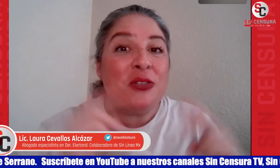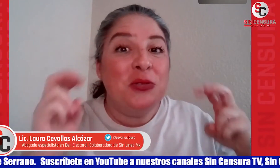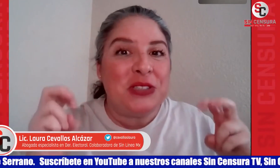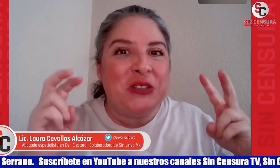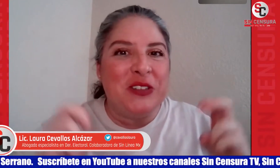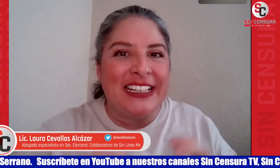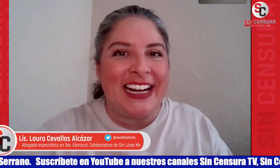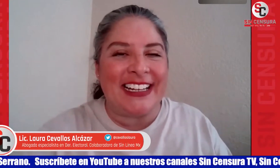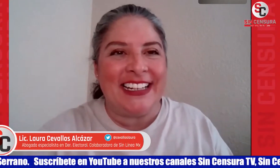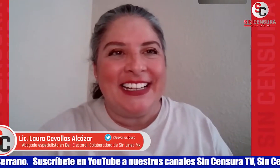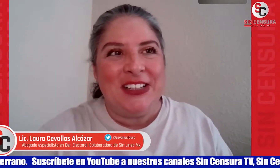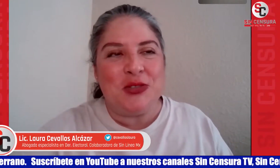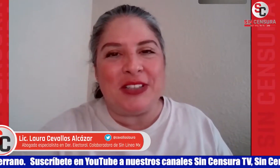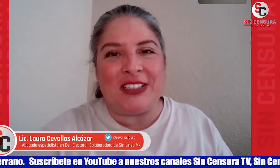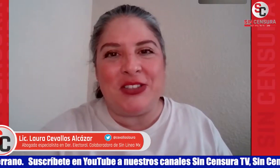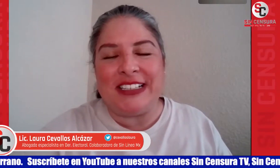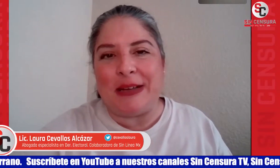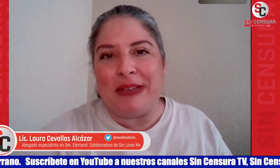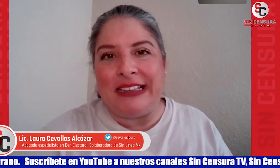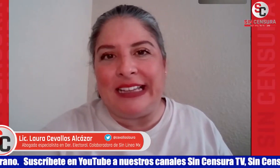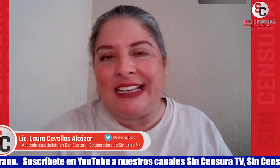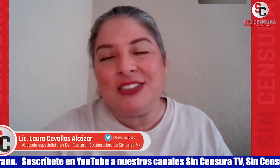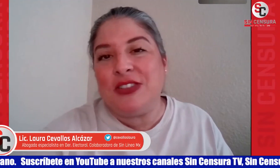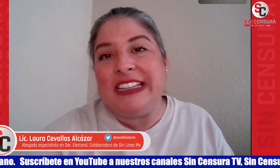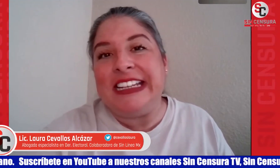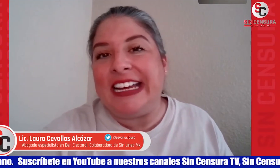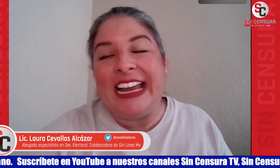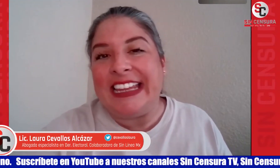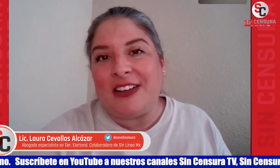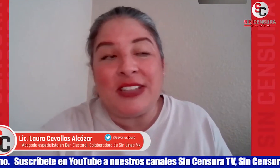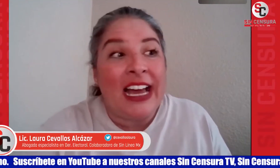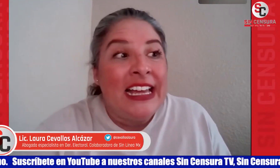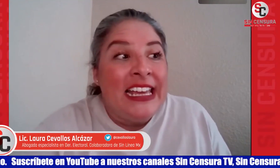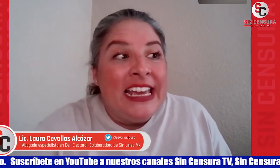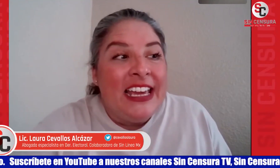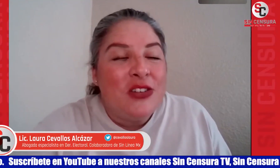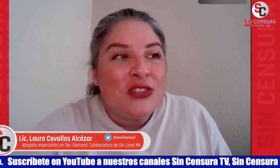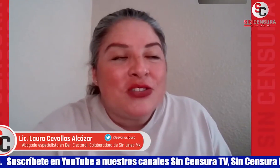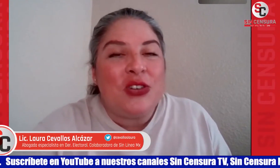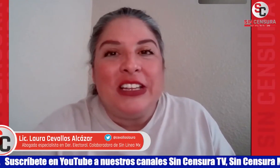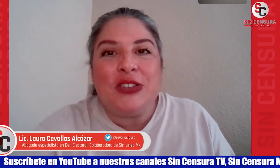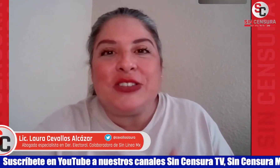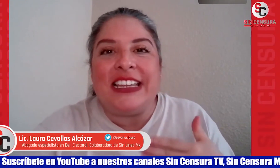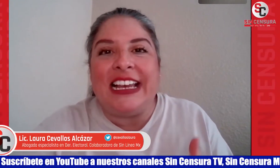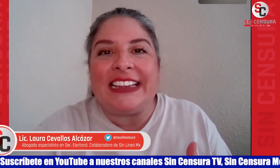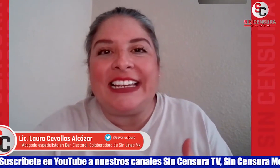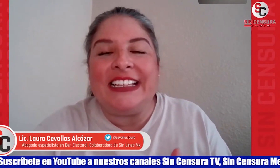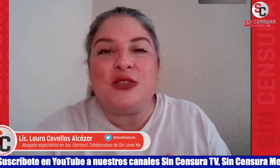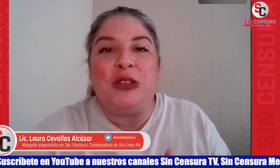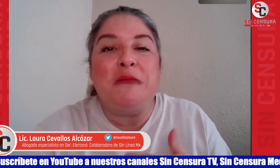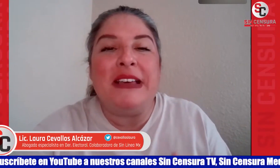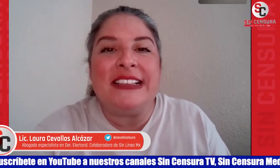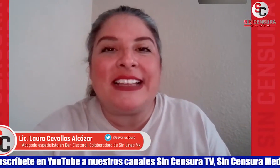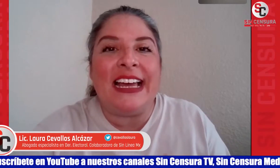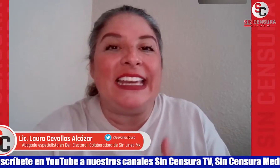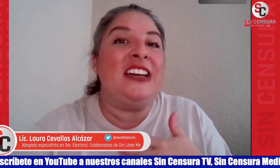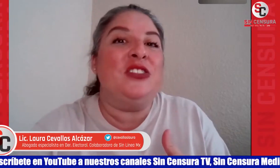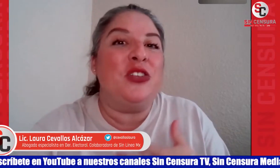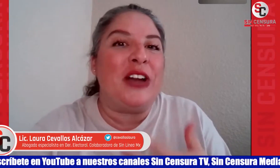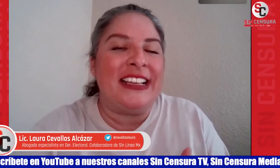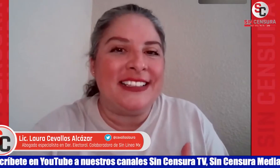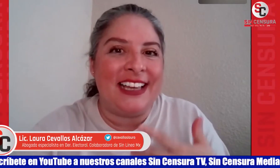querer justificar sus acciones ambientales, no tendría nada. O sea, ellos solitos se delatan en su